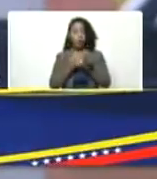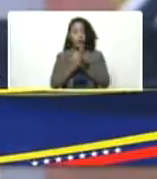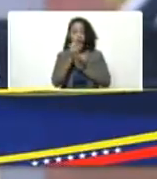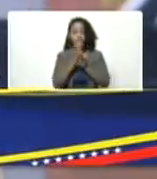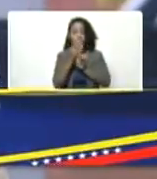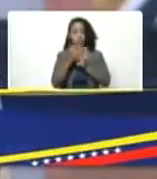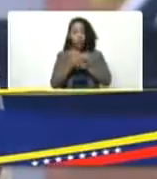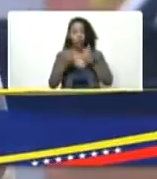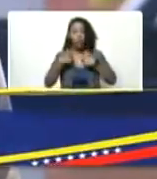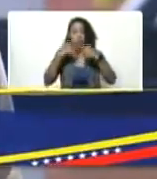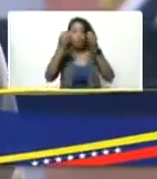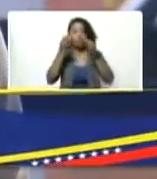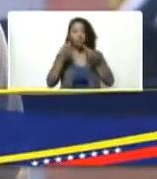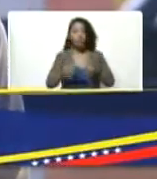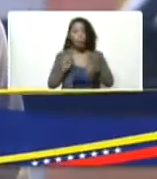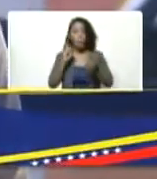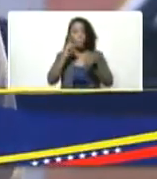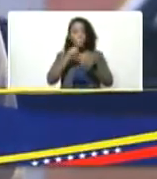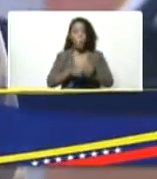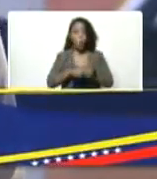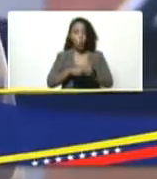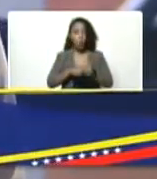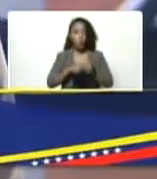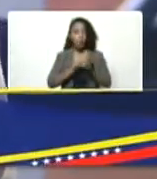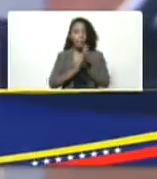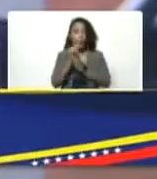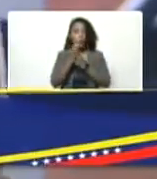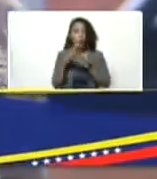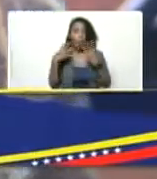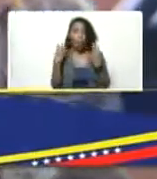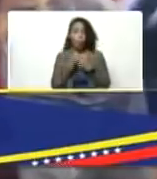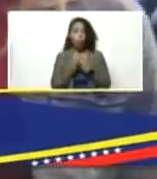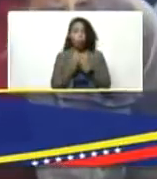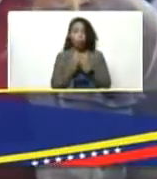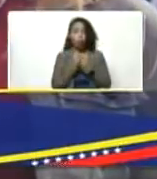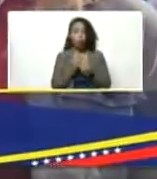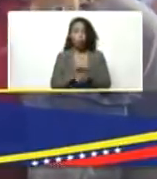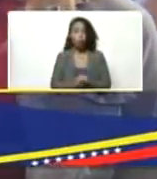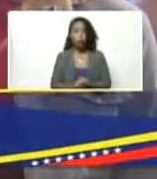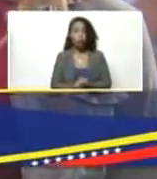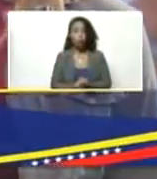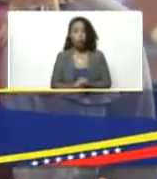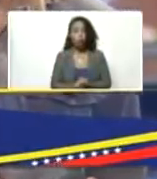he formalizado la inscripción en el registro de Emprender Juntos y